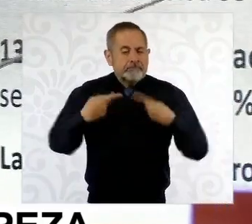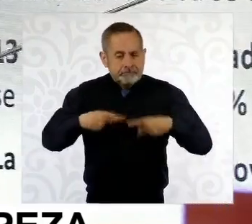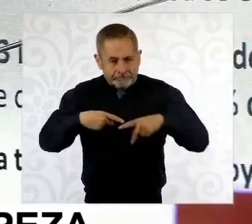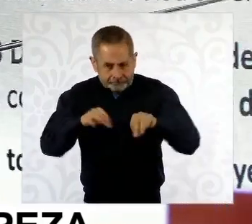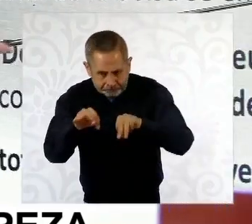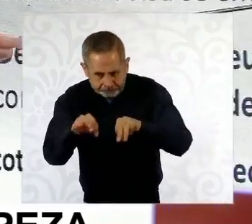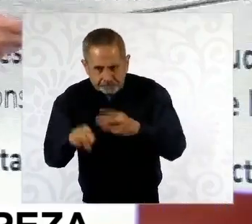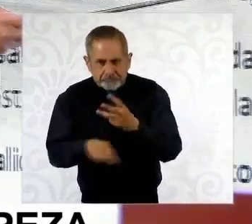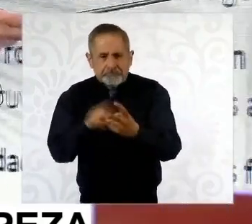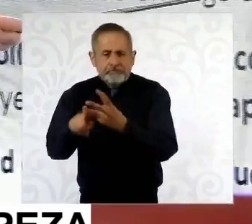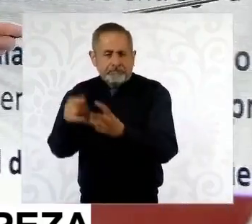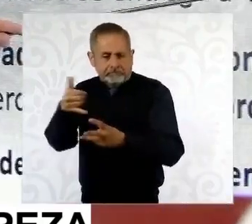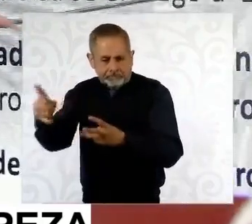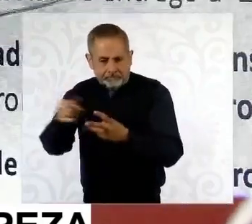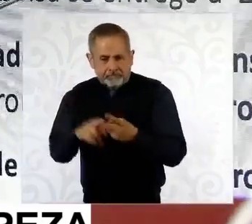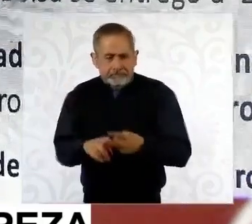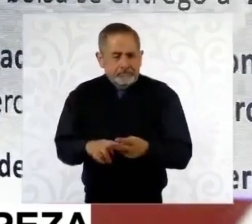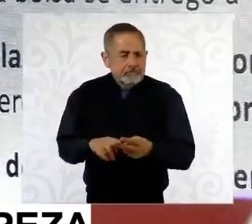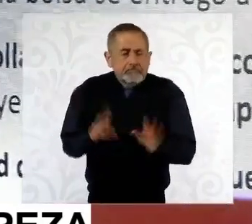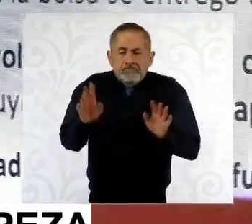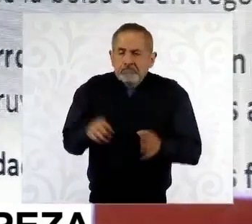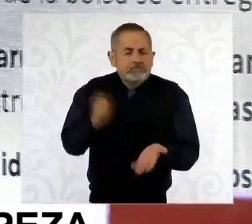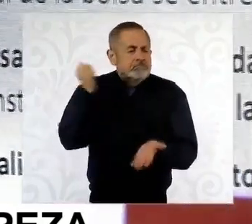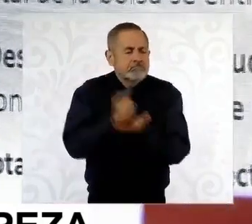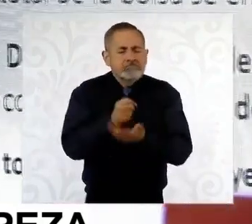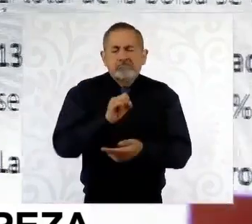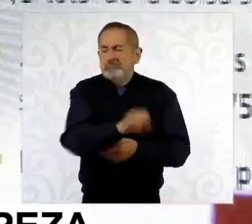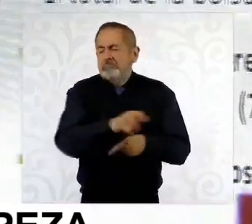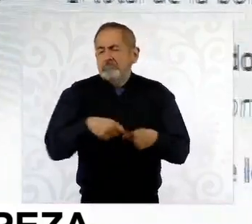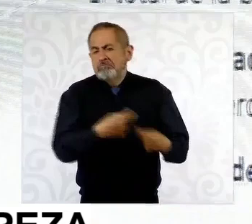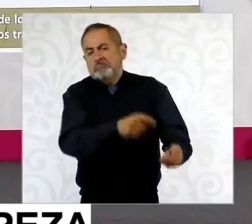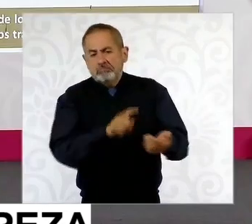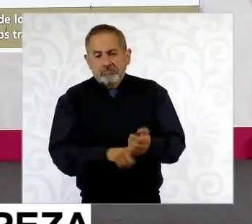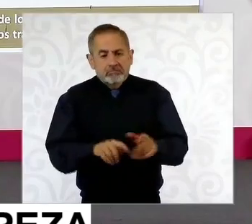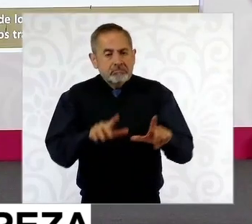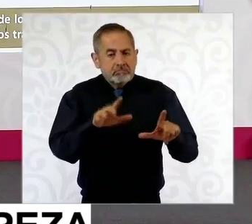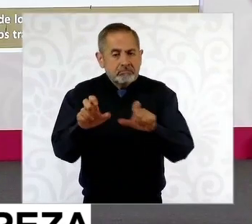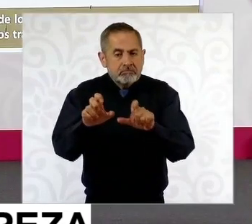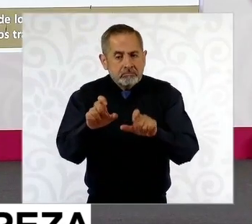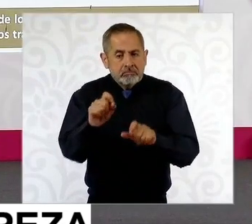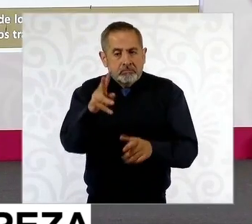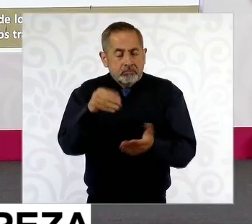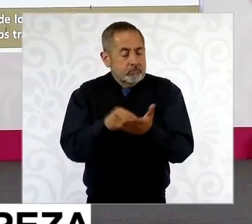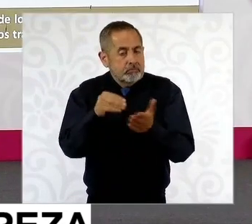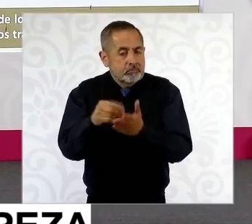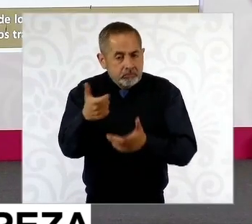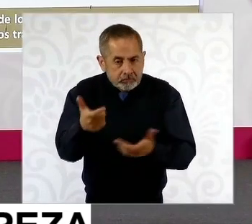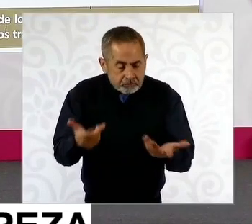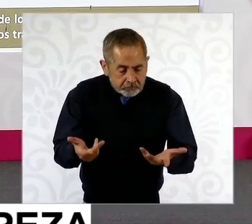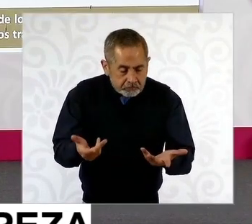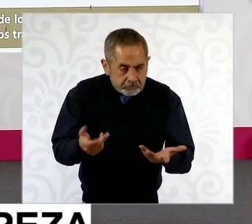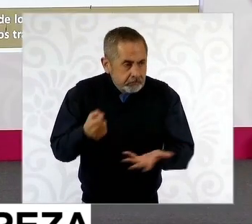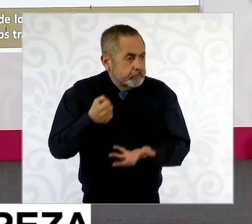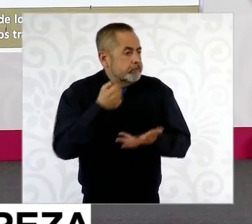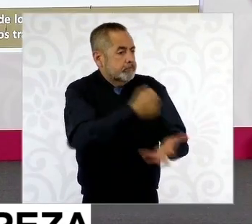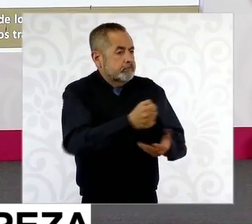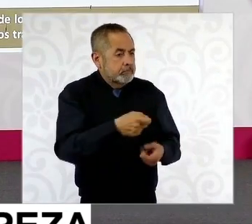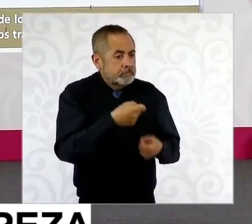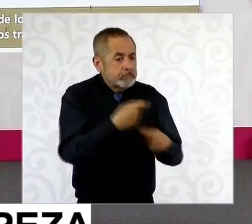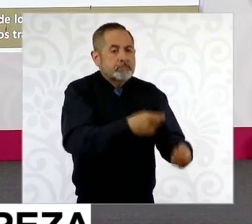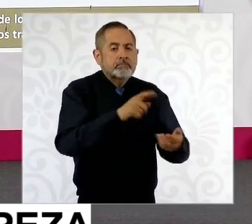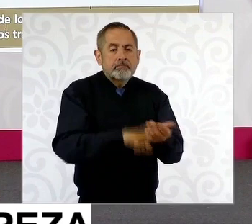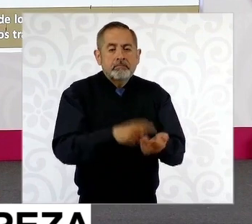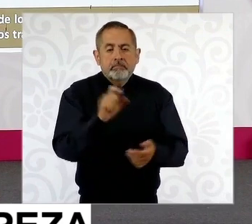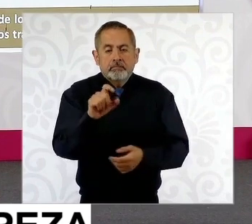aprobó créditos por 724 millones de pesos. El total de esta bolsa se entregó a 20